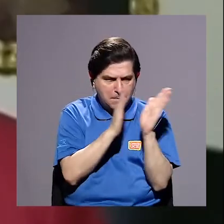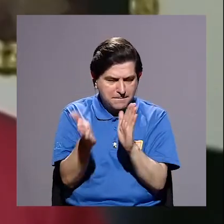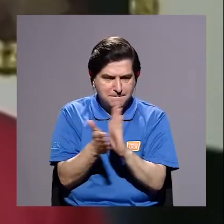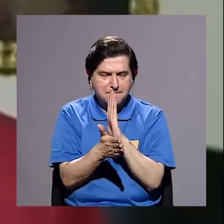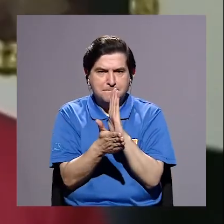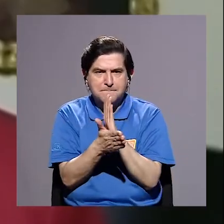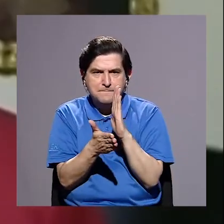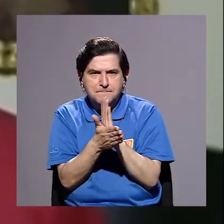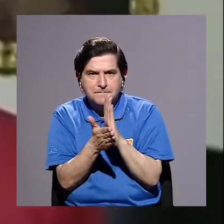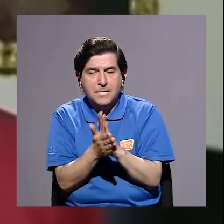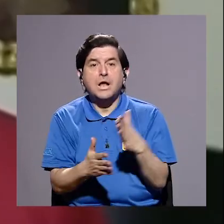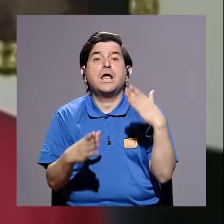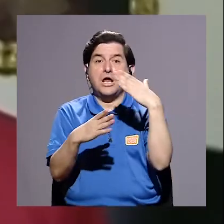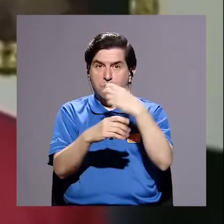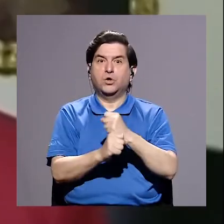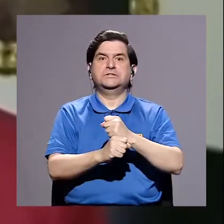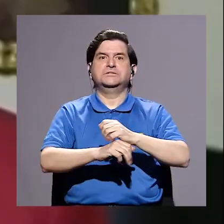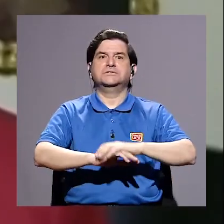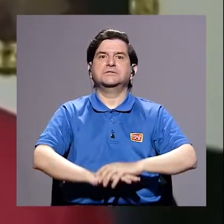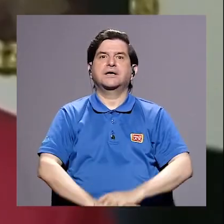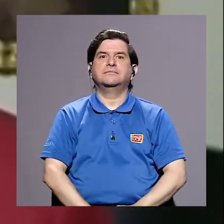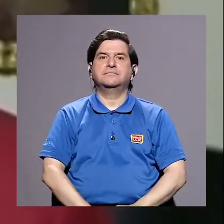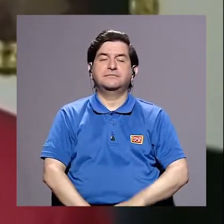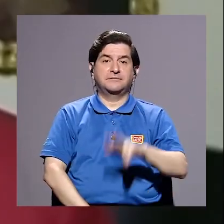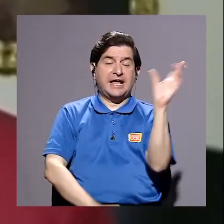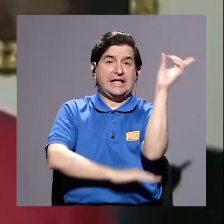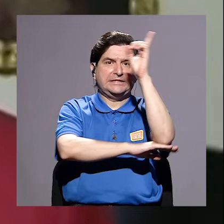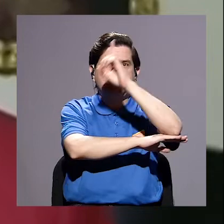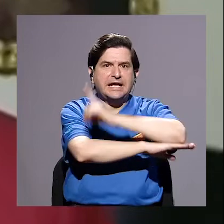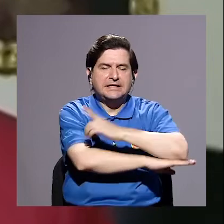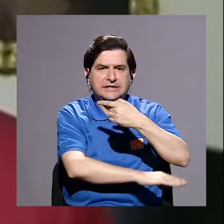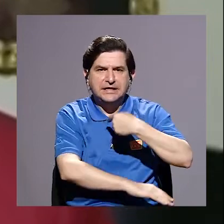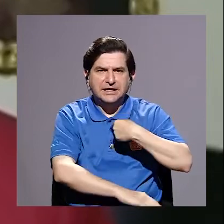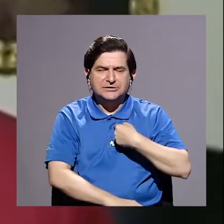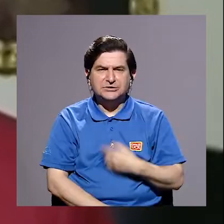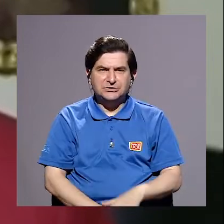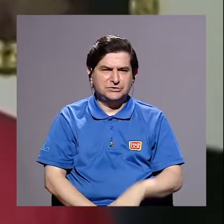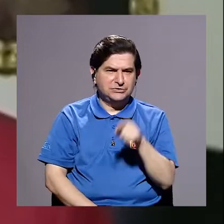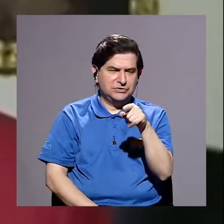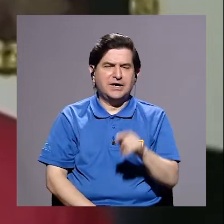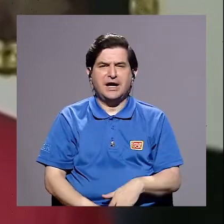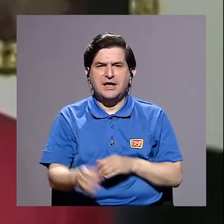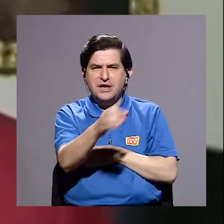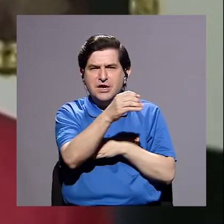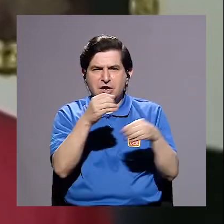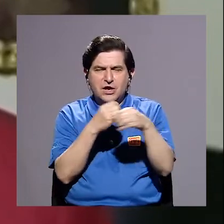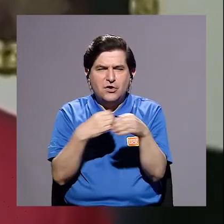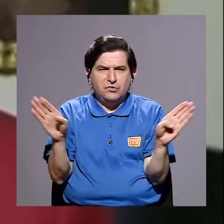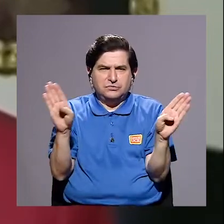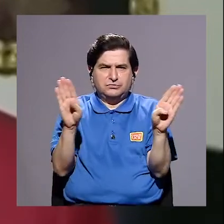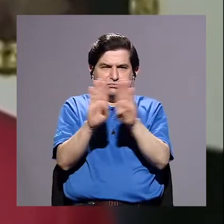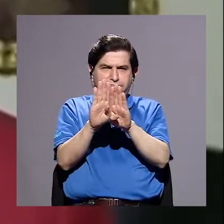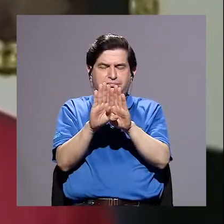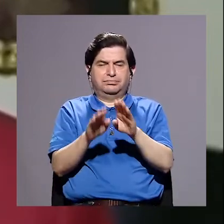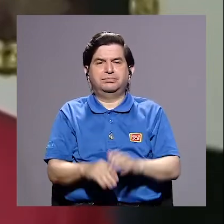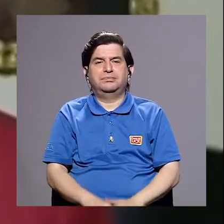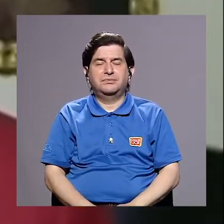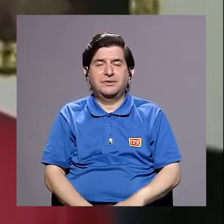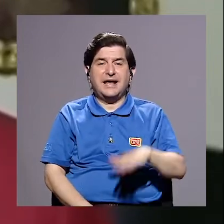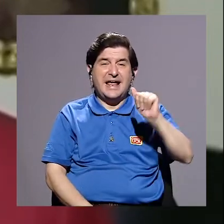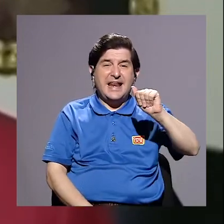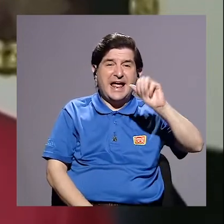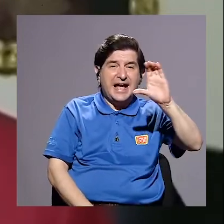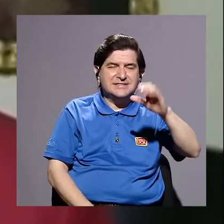elaborar el documento y lo elaboré. En esos 3 días que pasé encerrada en la oficina, le cuento que el